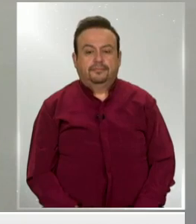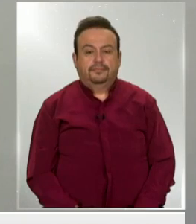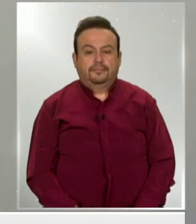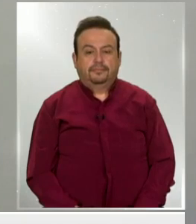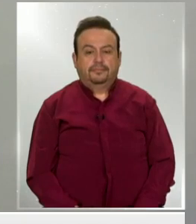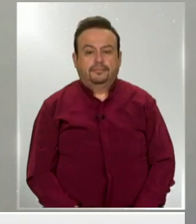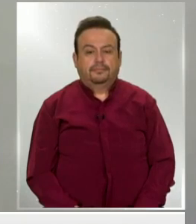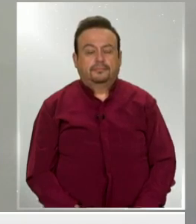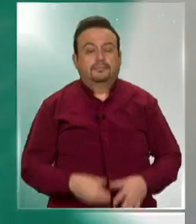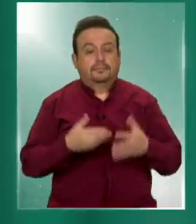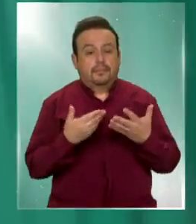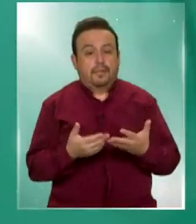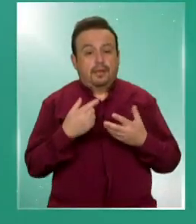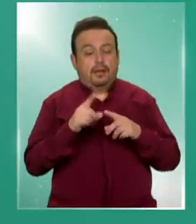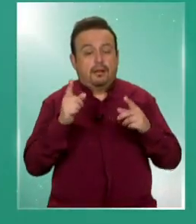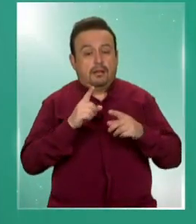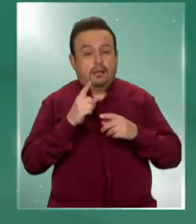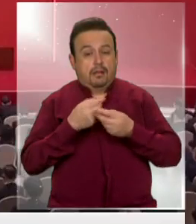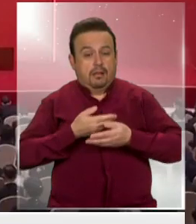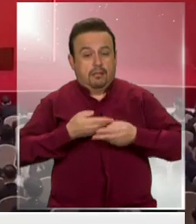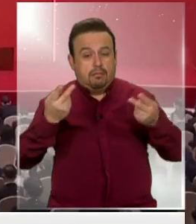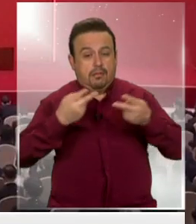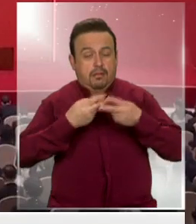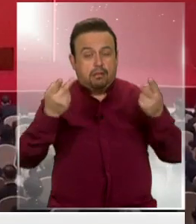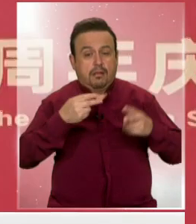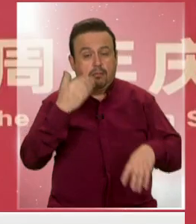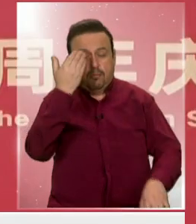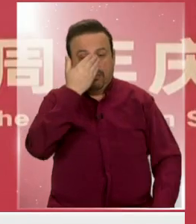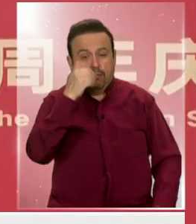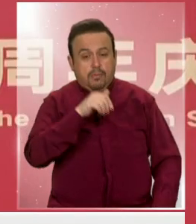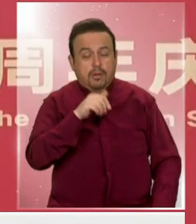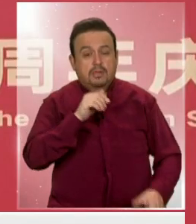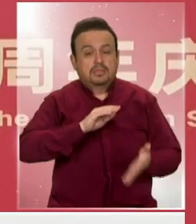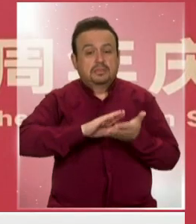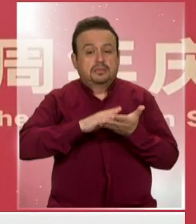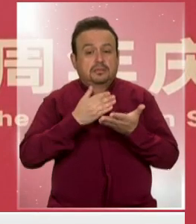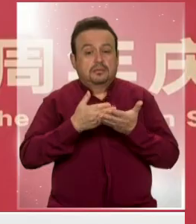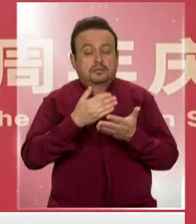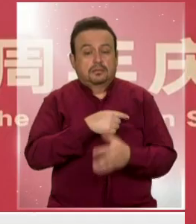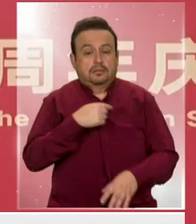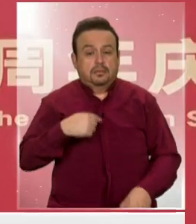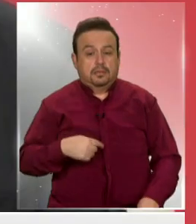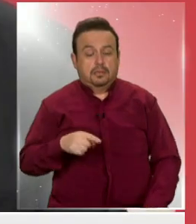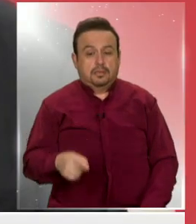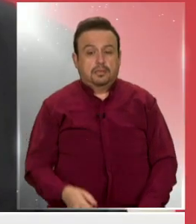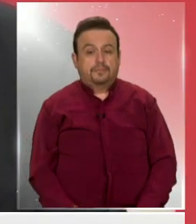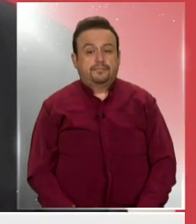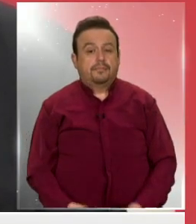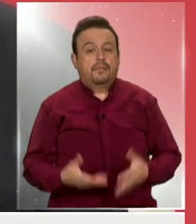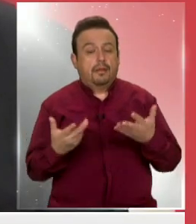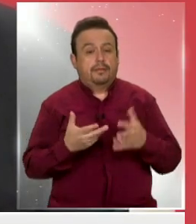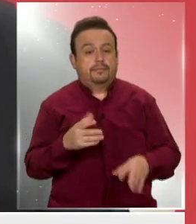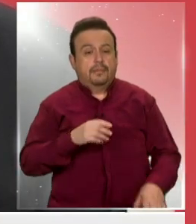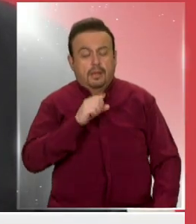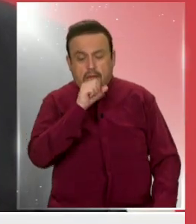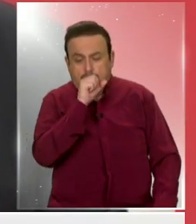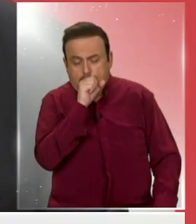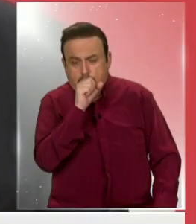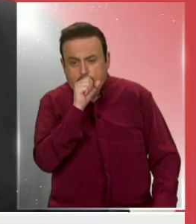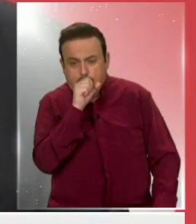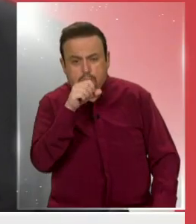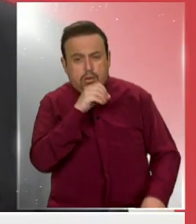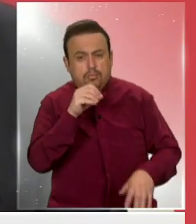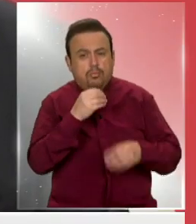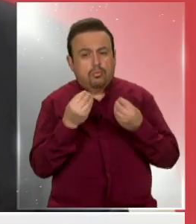bueno varios medios internacionales han reportado la preocupación por la salud del presidente de china xi jinping luego que tú quieras' en